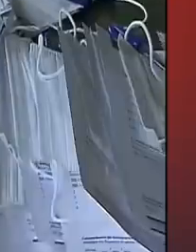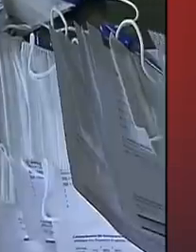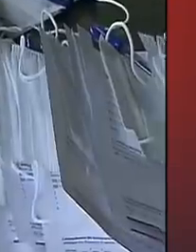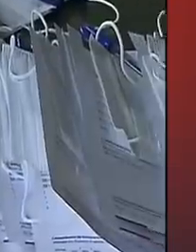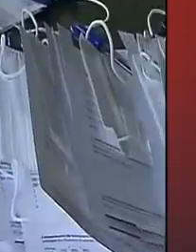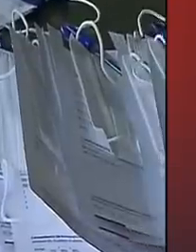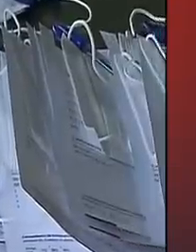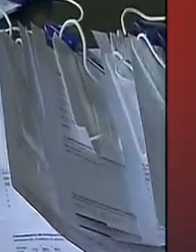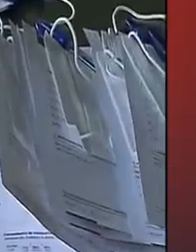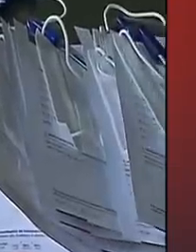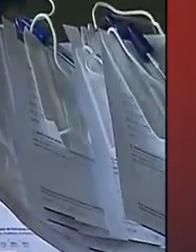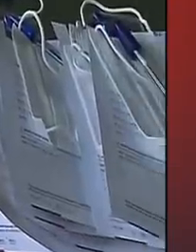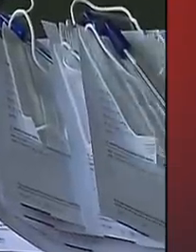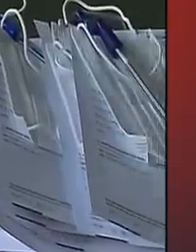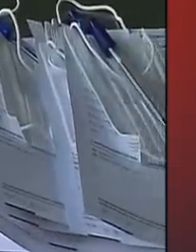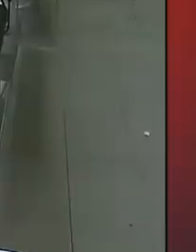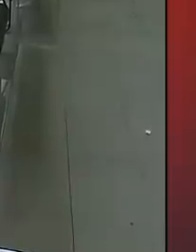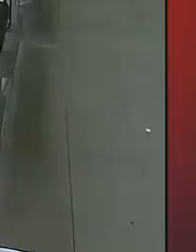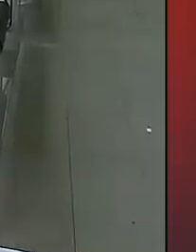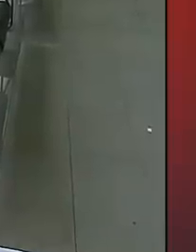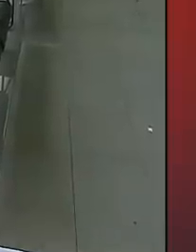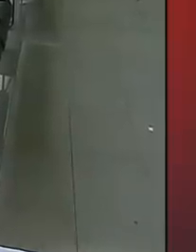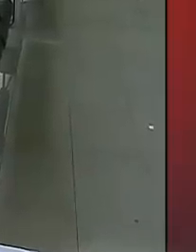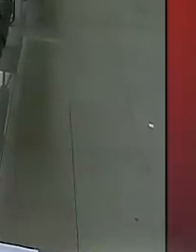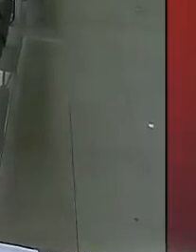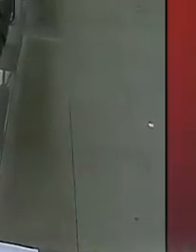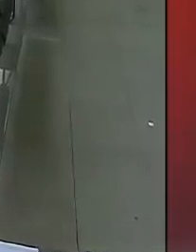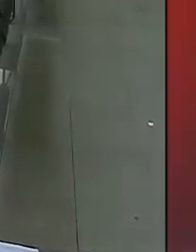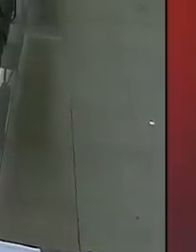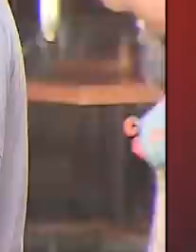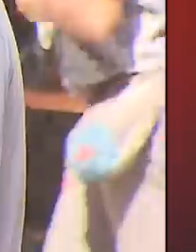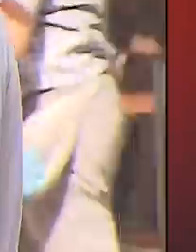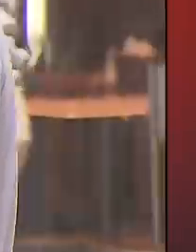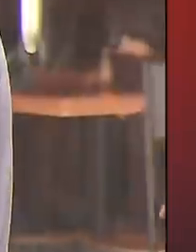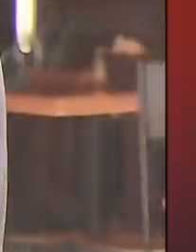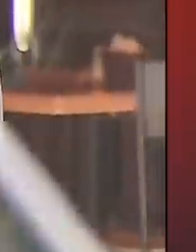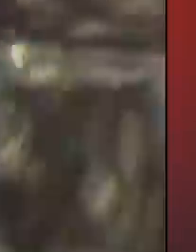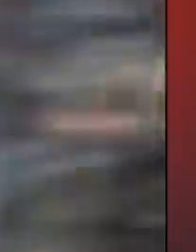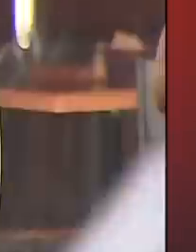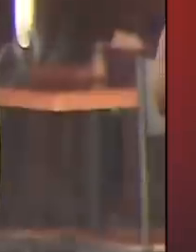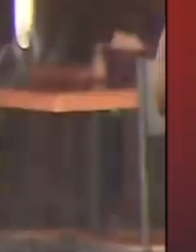Bueno, más adelante estaremos atentos a lo que diga Paula Daza, la Secretaria de Salud, para que